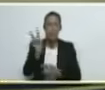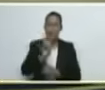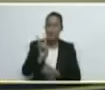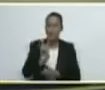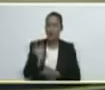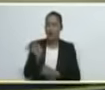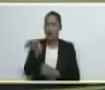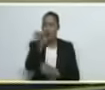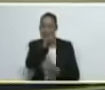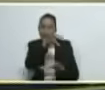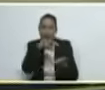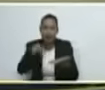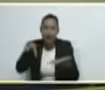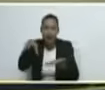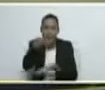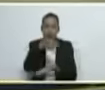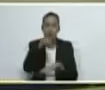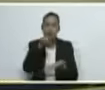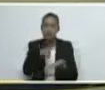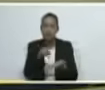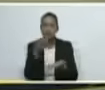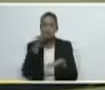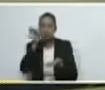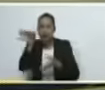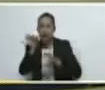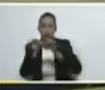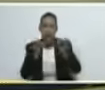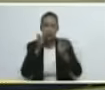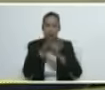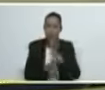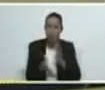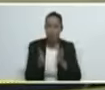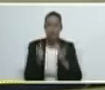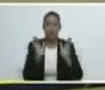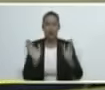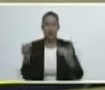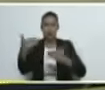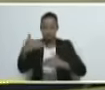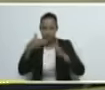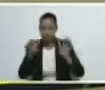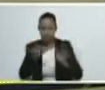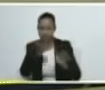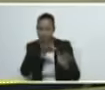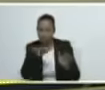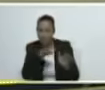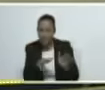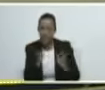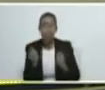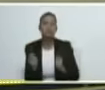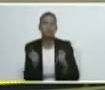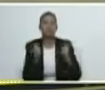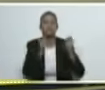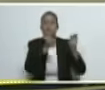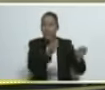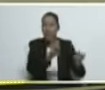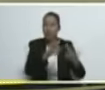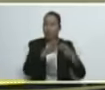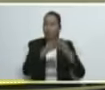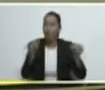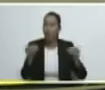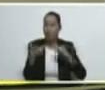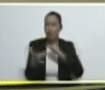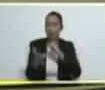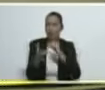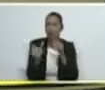el Amazonas, vienen en Curiara, esa junta electoral conjunto pues con todo el equipo técnico son